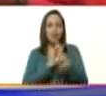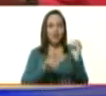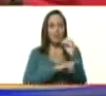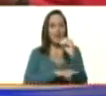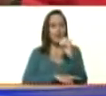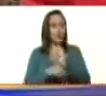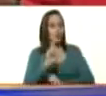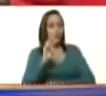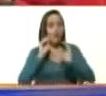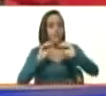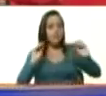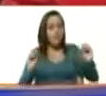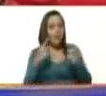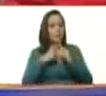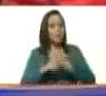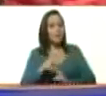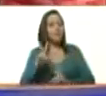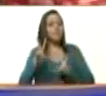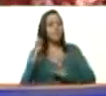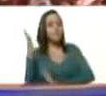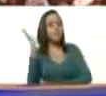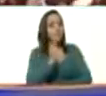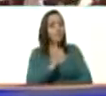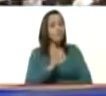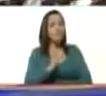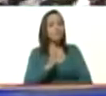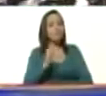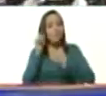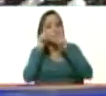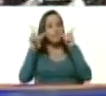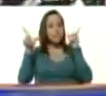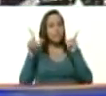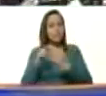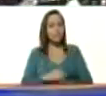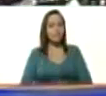anunciar, pero vienen nuevas sorpresas.